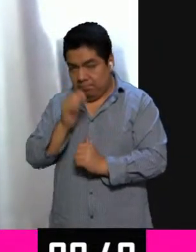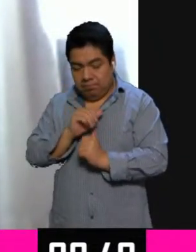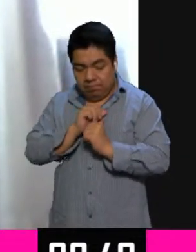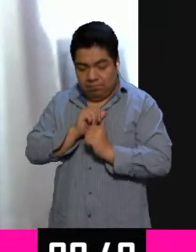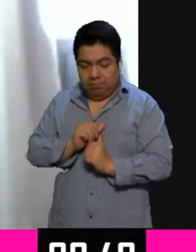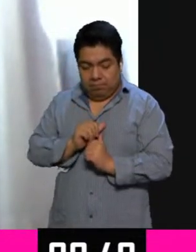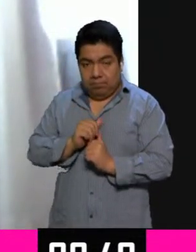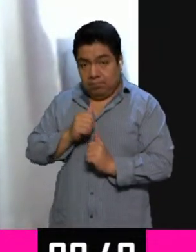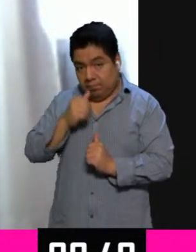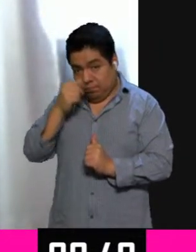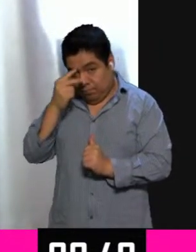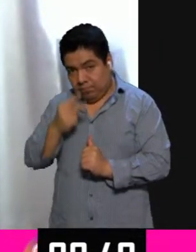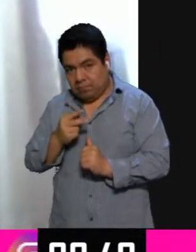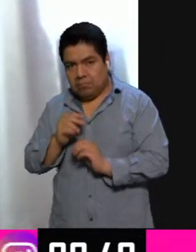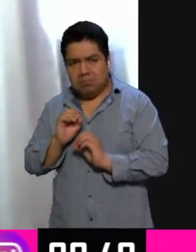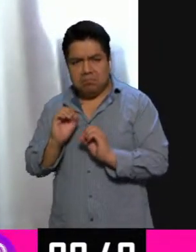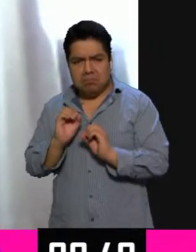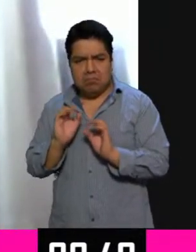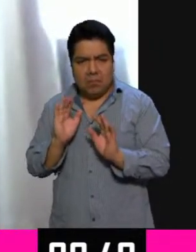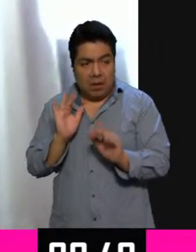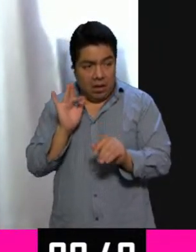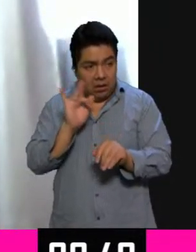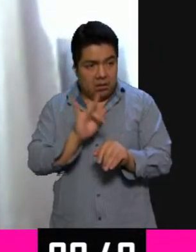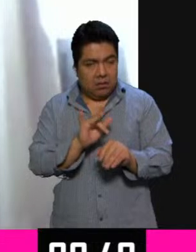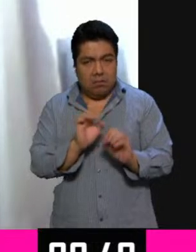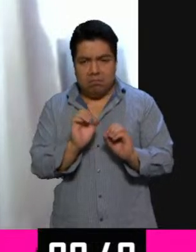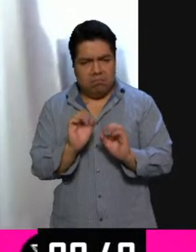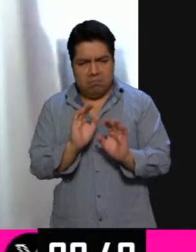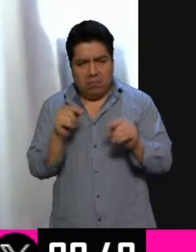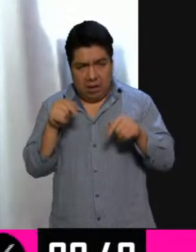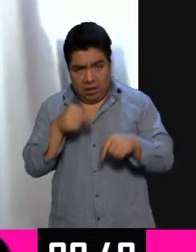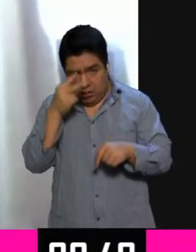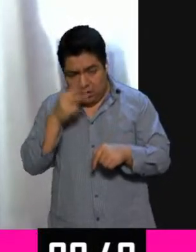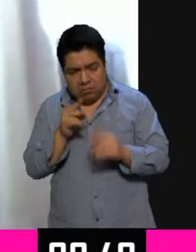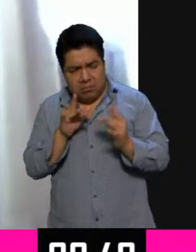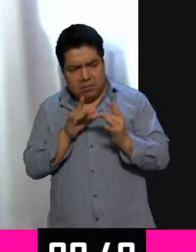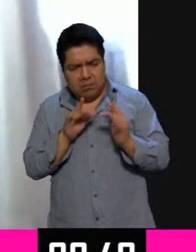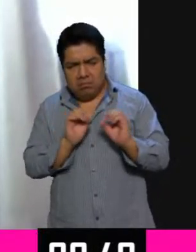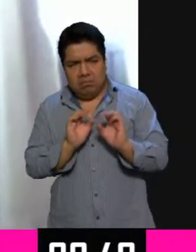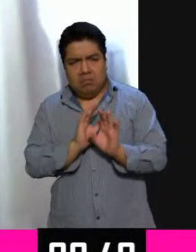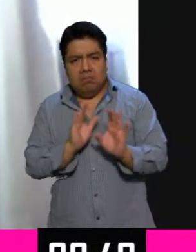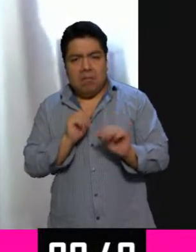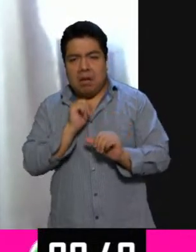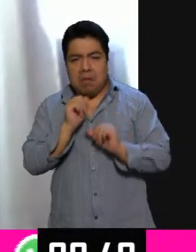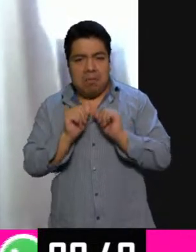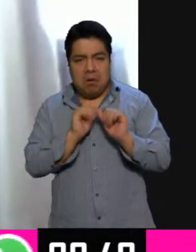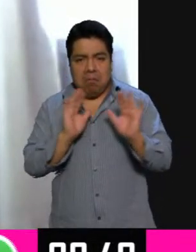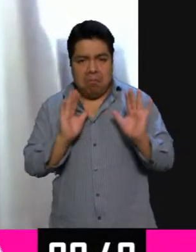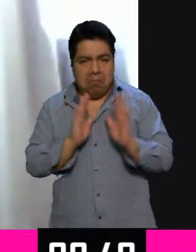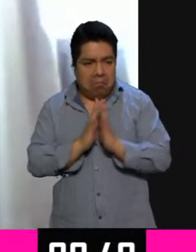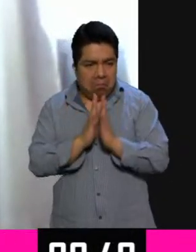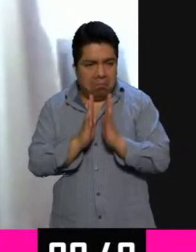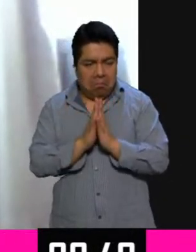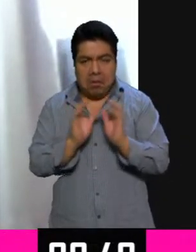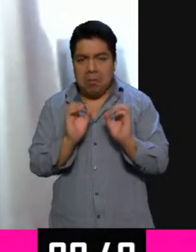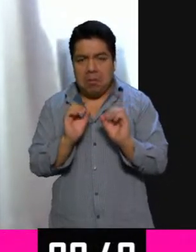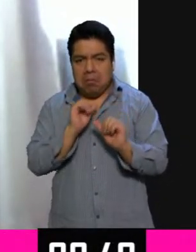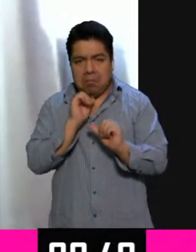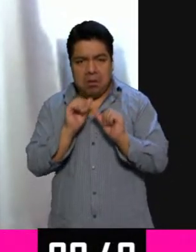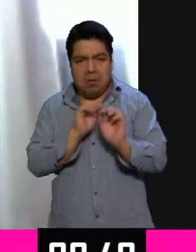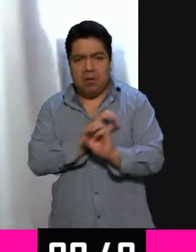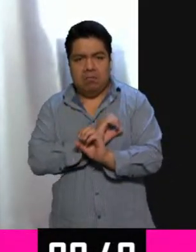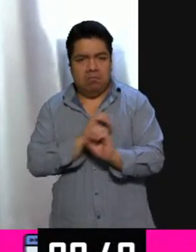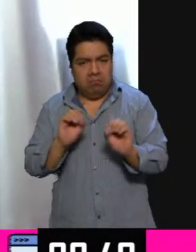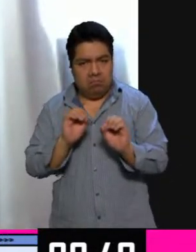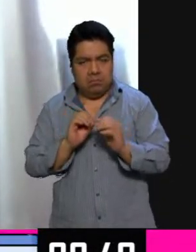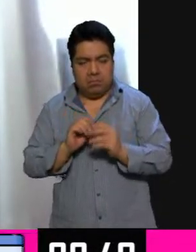autoridades mexicanas de no haber intervenido en esta detención, en esta entrega, en esta captura, es